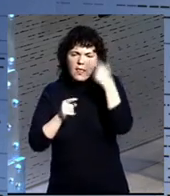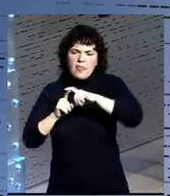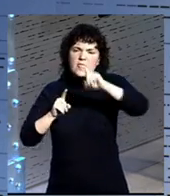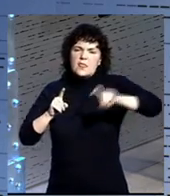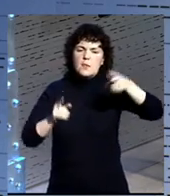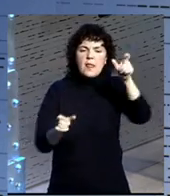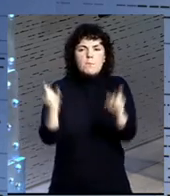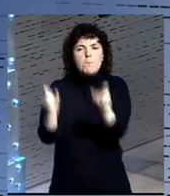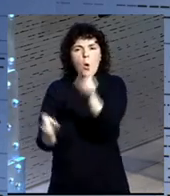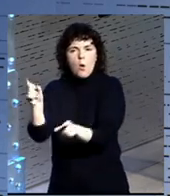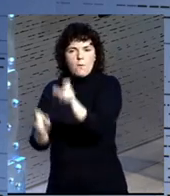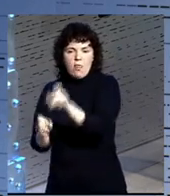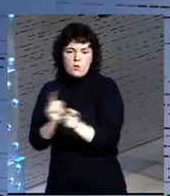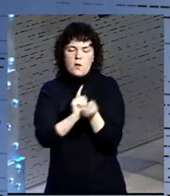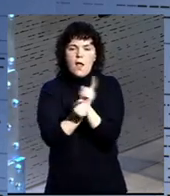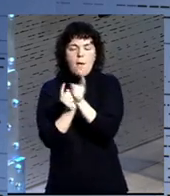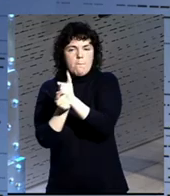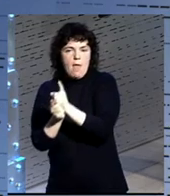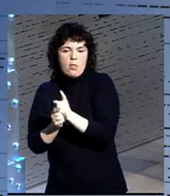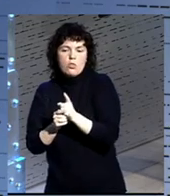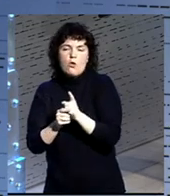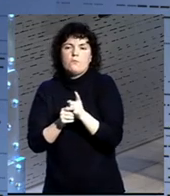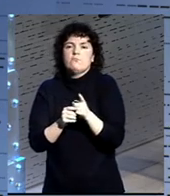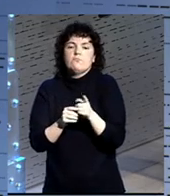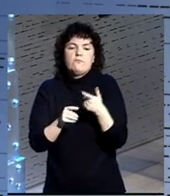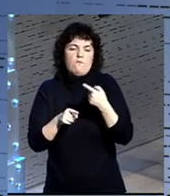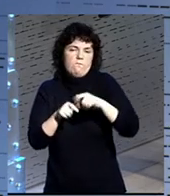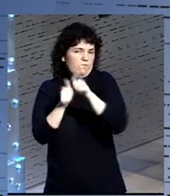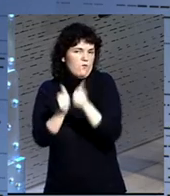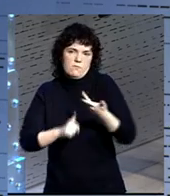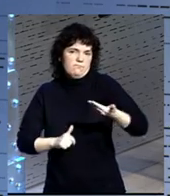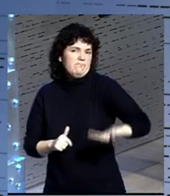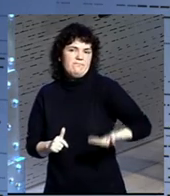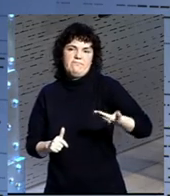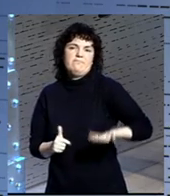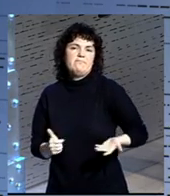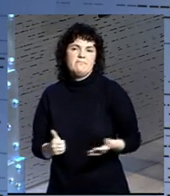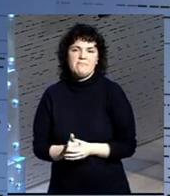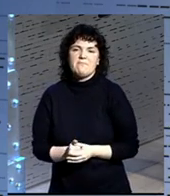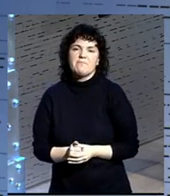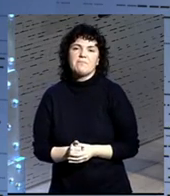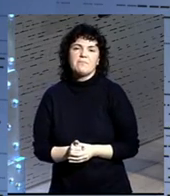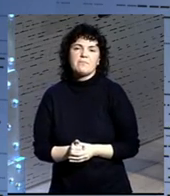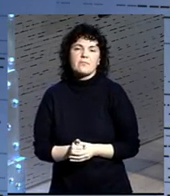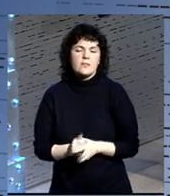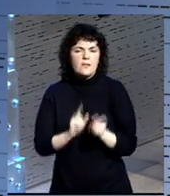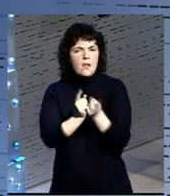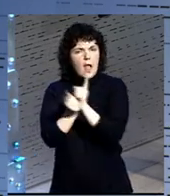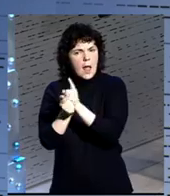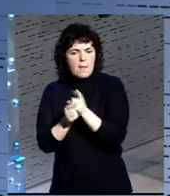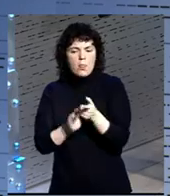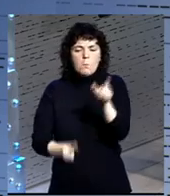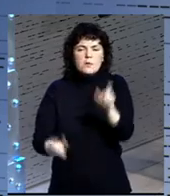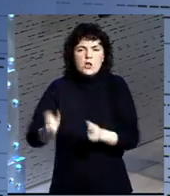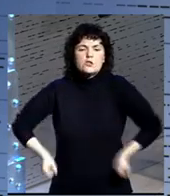estaba cambiando la composición de forma significativa, la composición de los